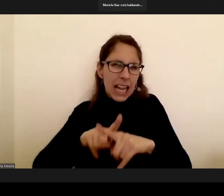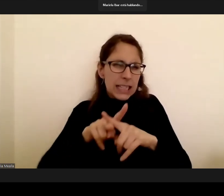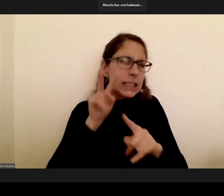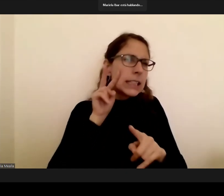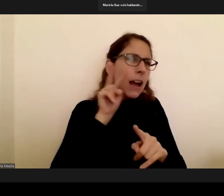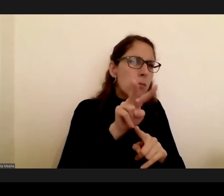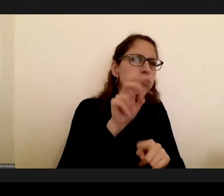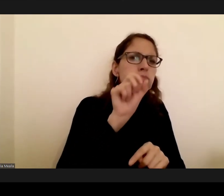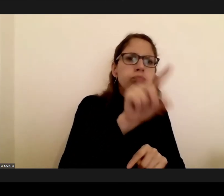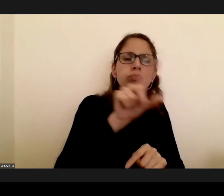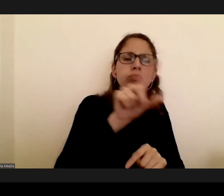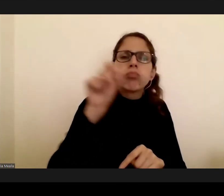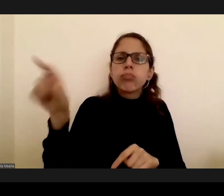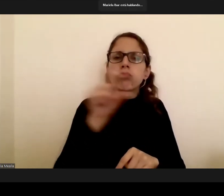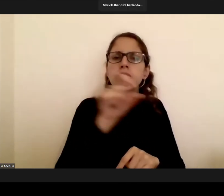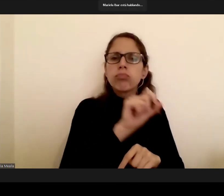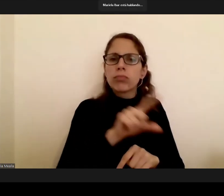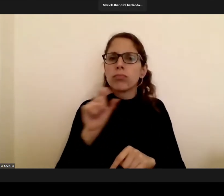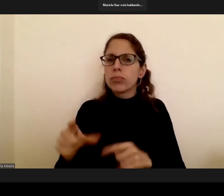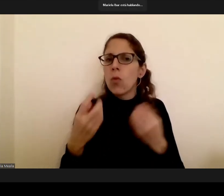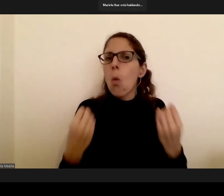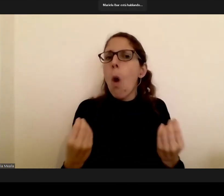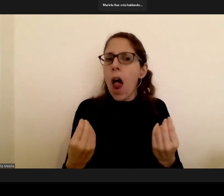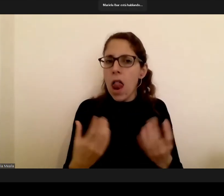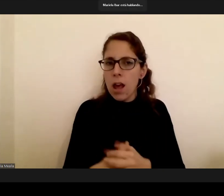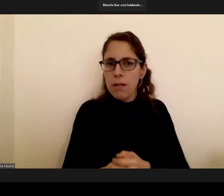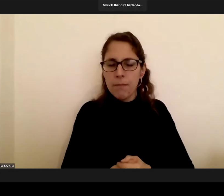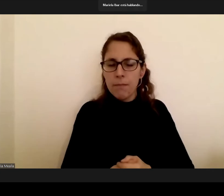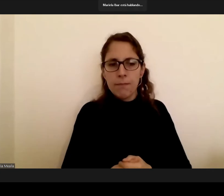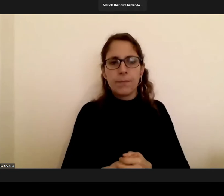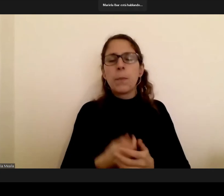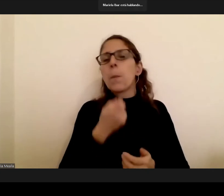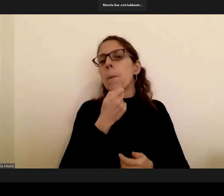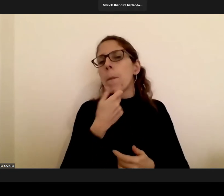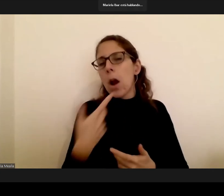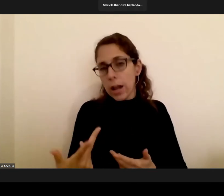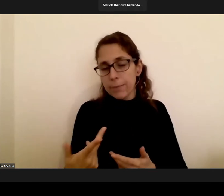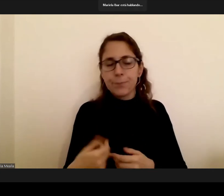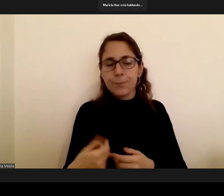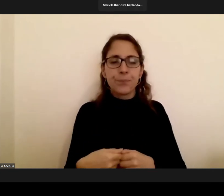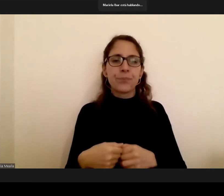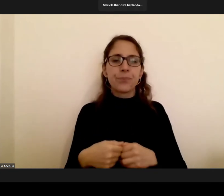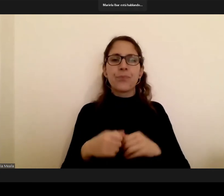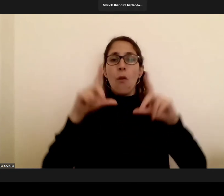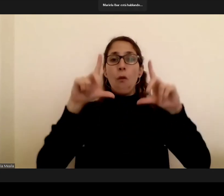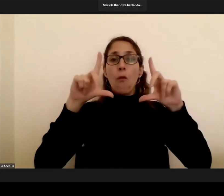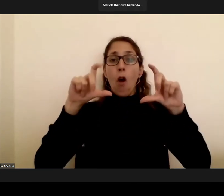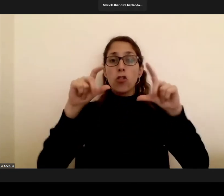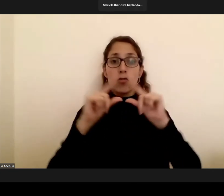caso. ¿Sí? Entonces, por ejemplo, en la foto 15,